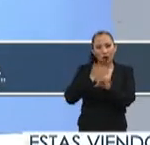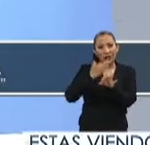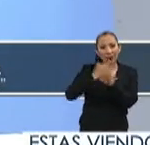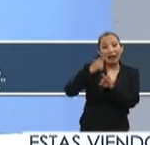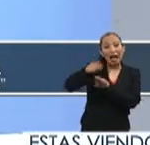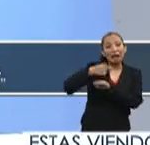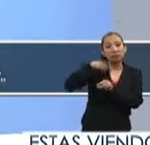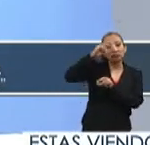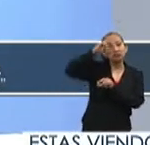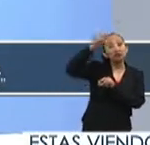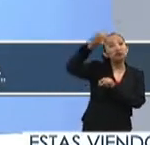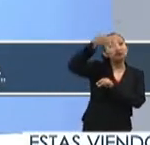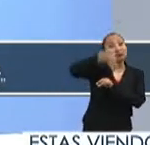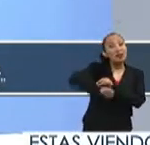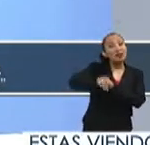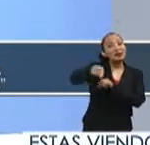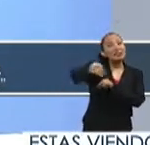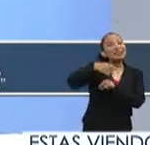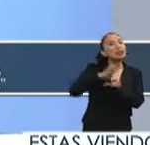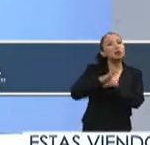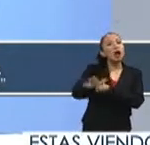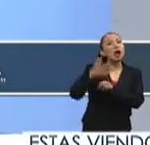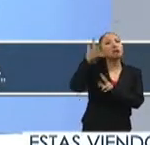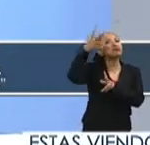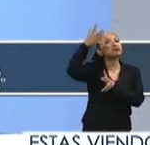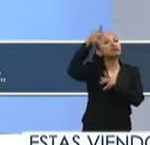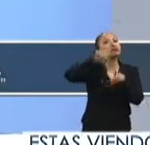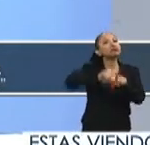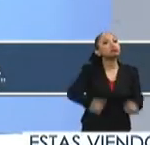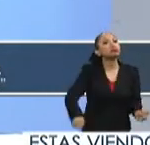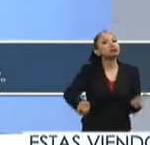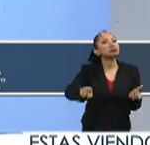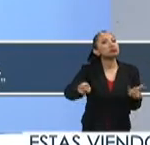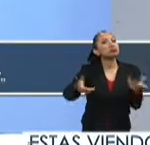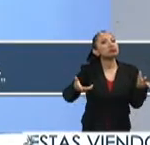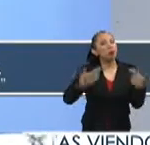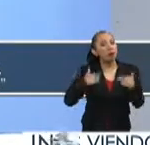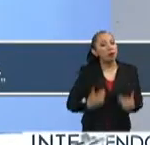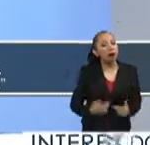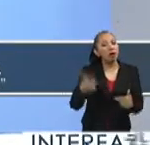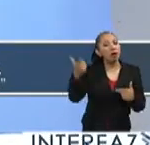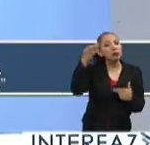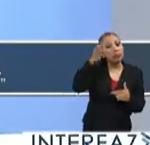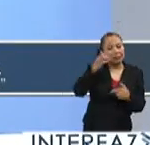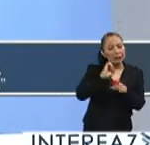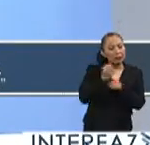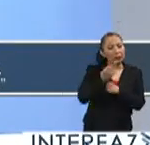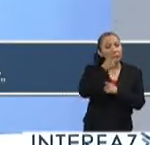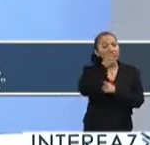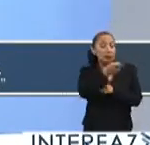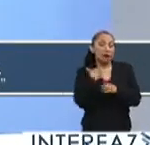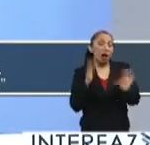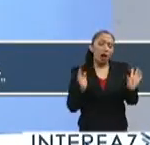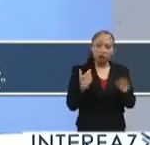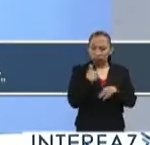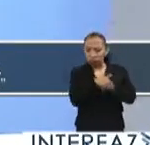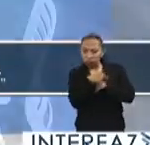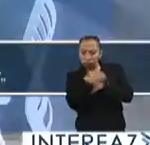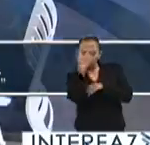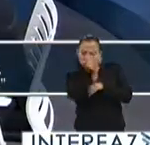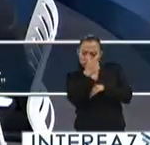actualmente, que es el de la inteligencia artificial y qué es lo que nos va a diferenciar de ella, ¿no? Estas situaciones que nos dice donde la